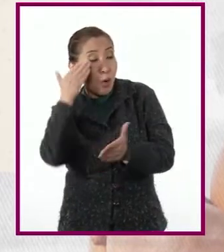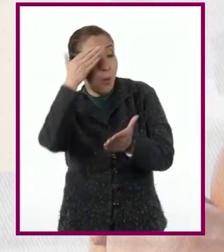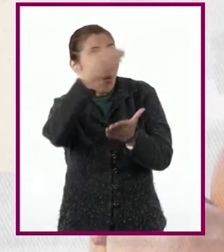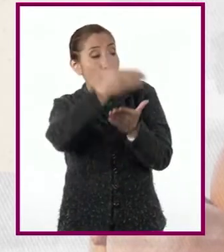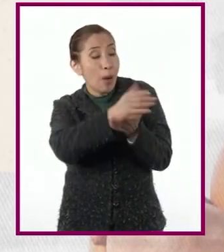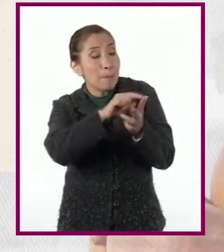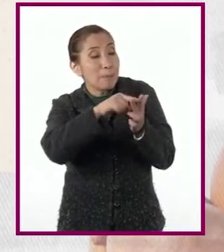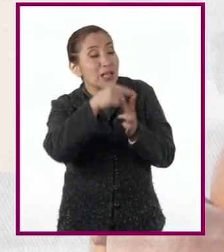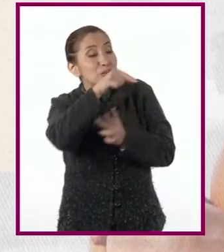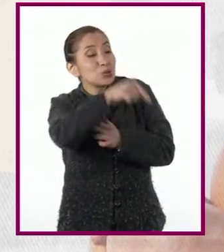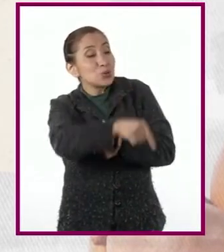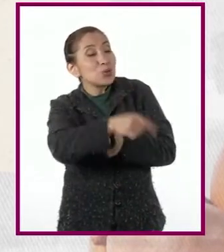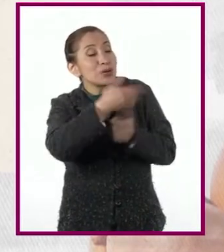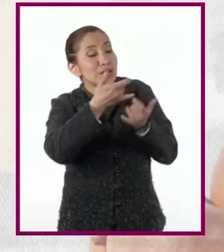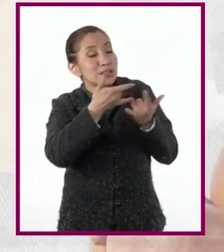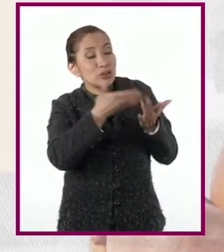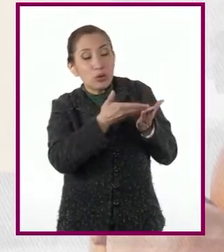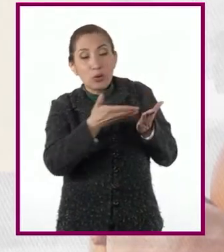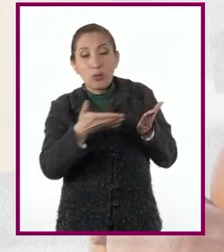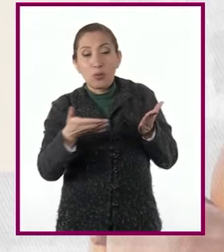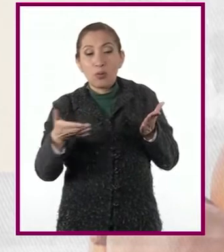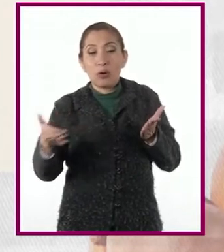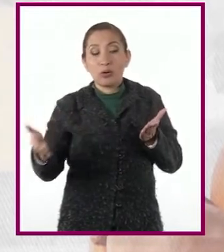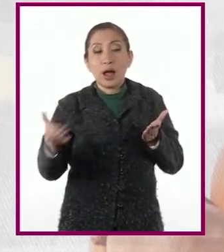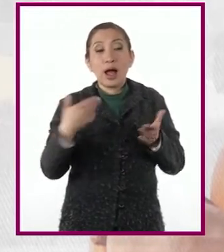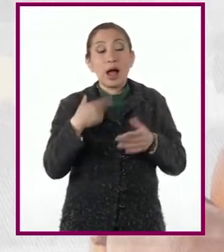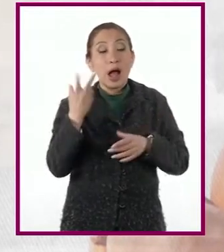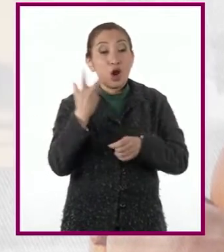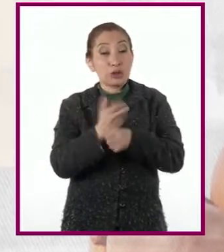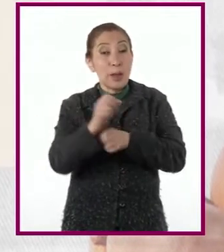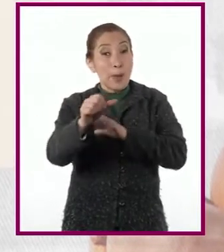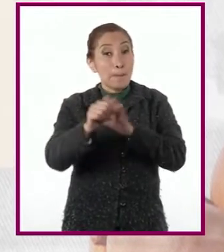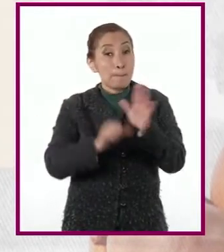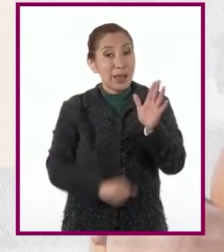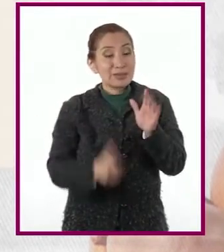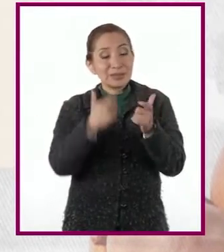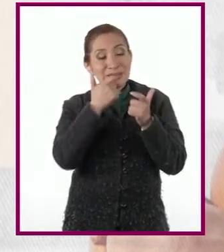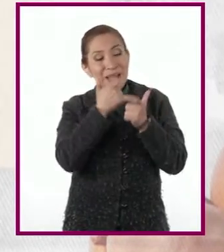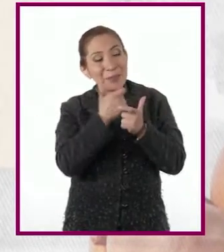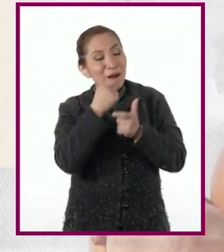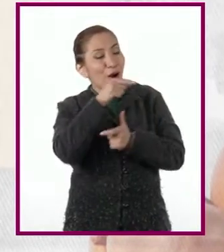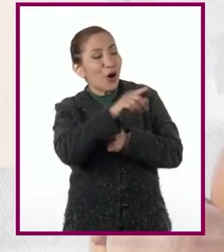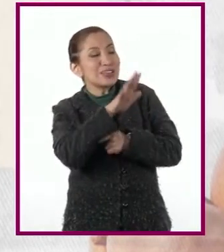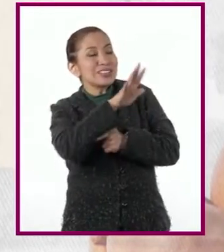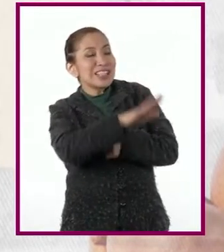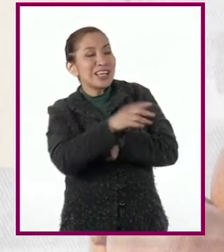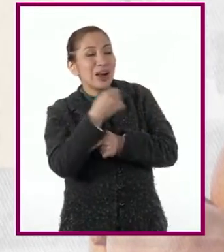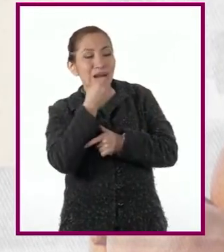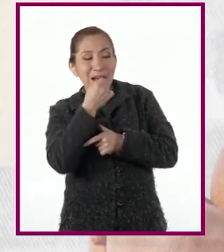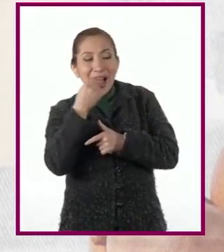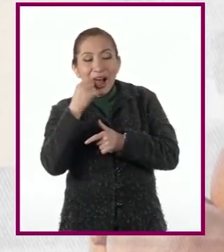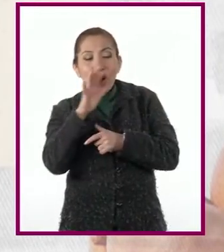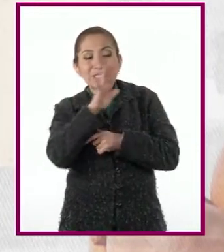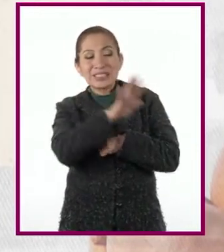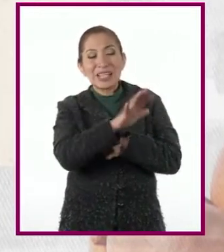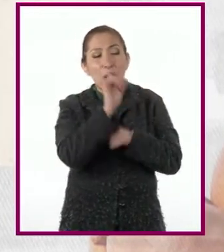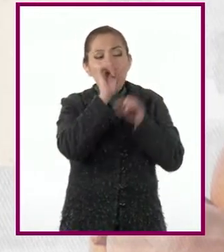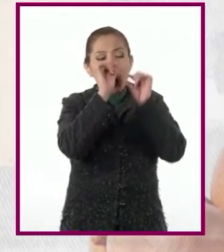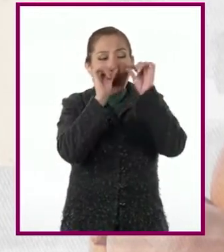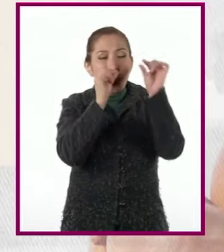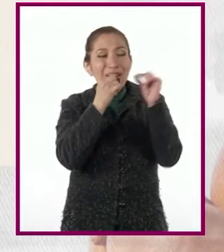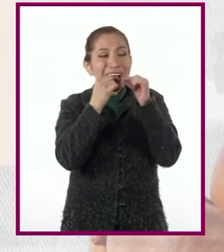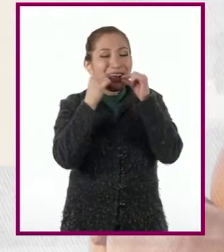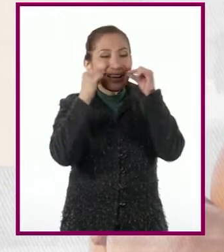al origen de tu carrera. Al octavo mes ríes, con 5 azares, con 5